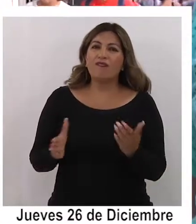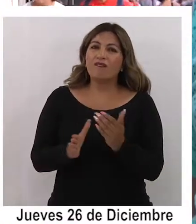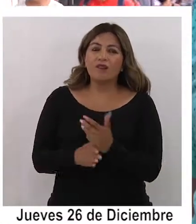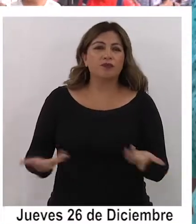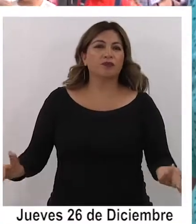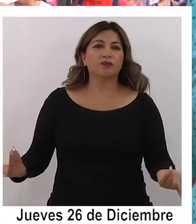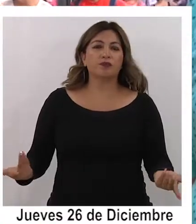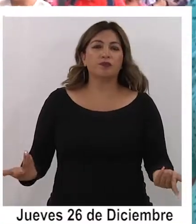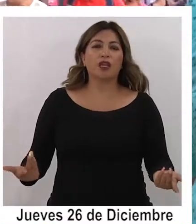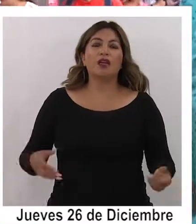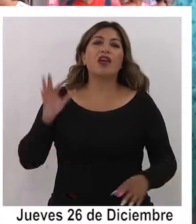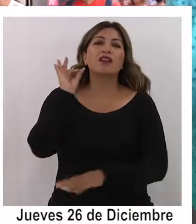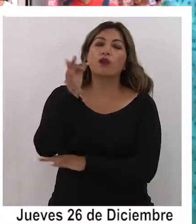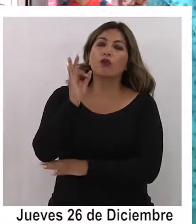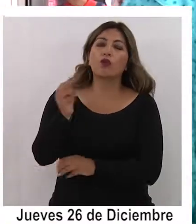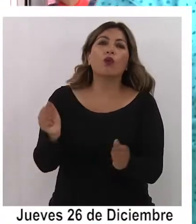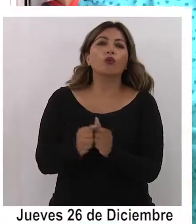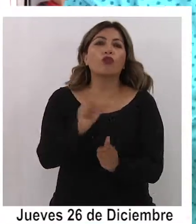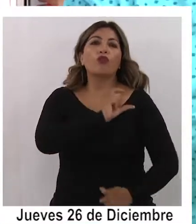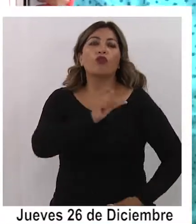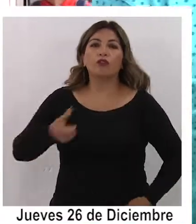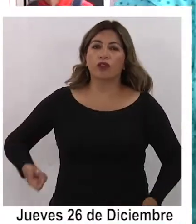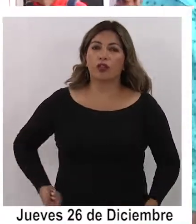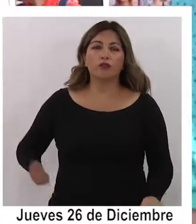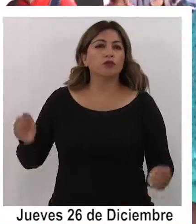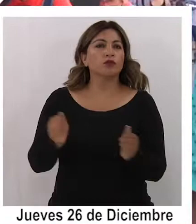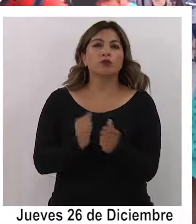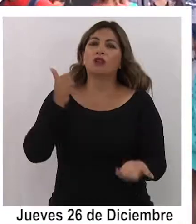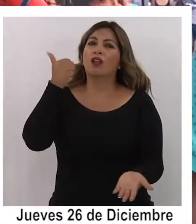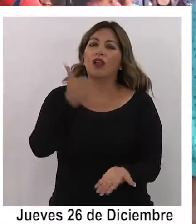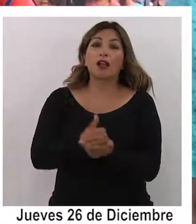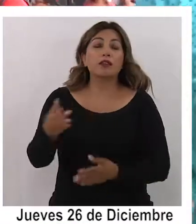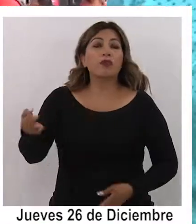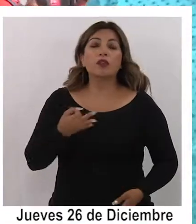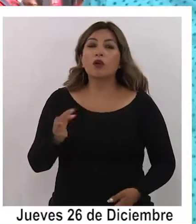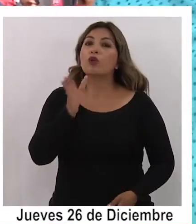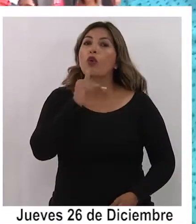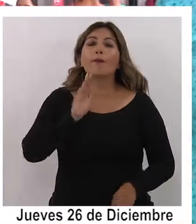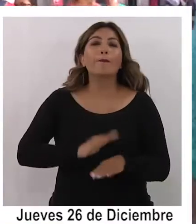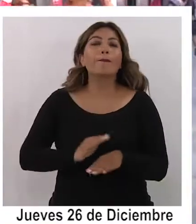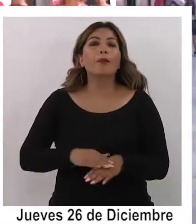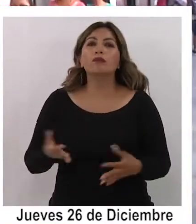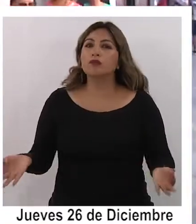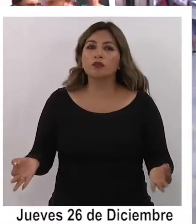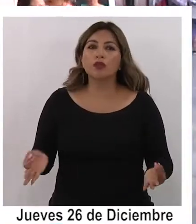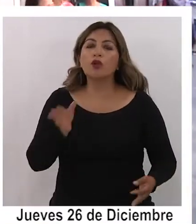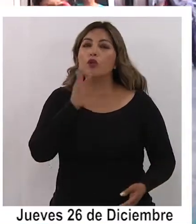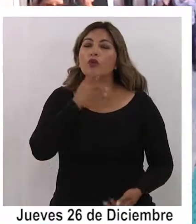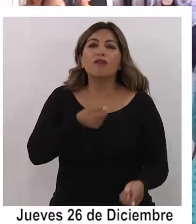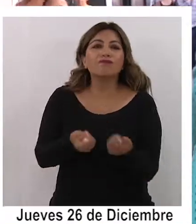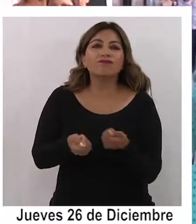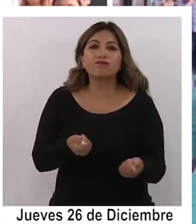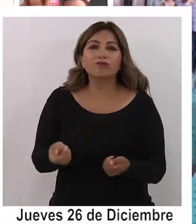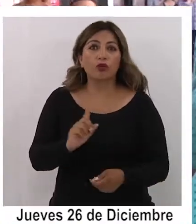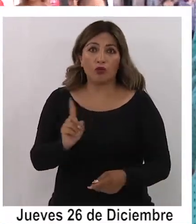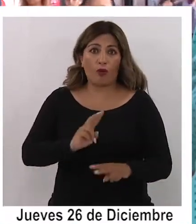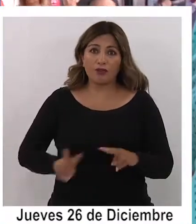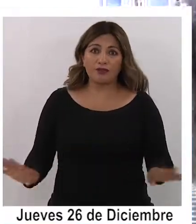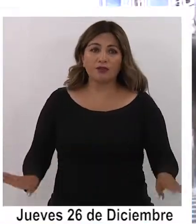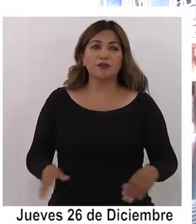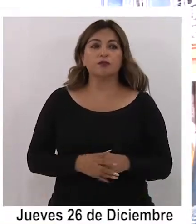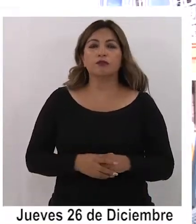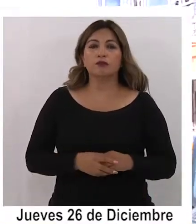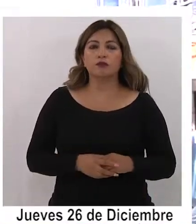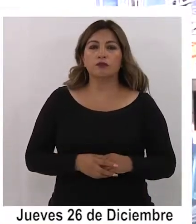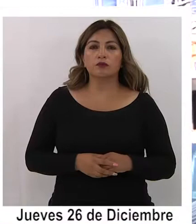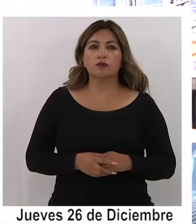reuniones con ellos, con el gobernador, con el alcalde, donde nos dijo, no se va a dar permiso, no va haber ambulantes, entonces no sucedió así.